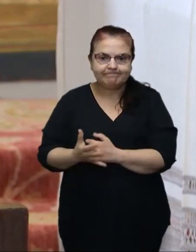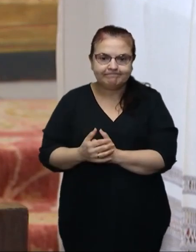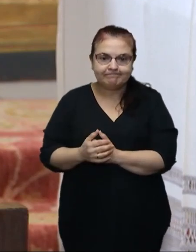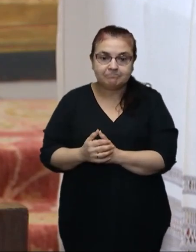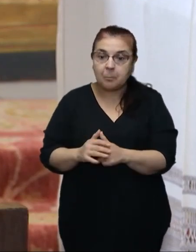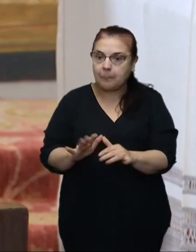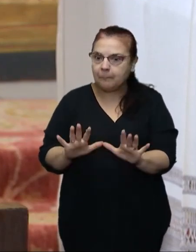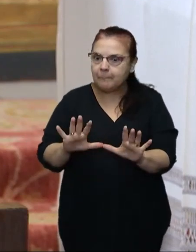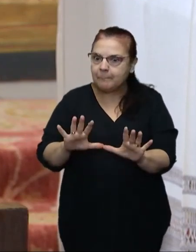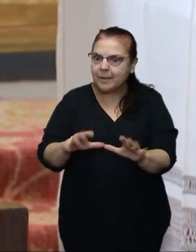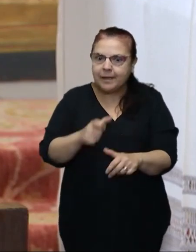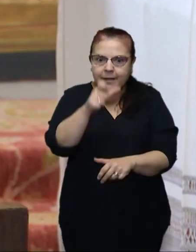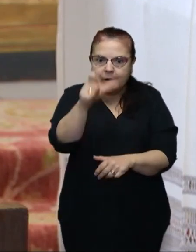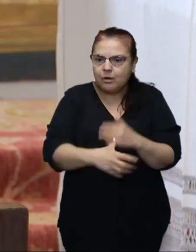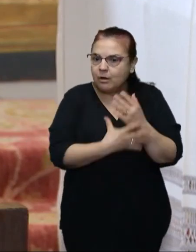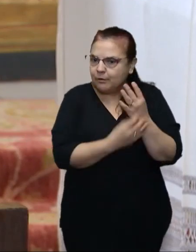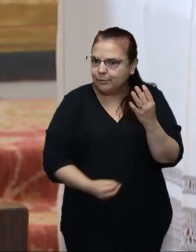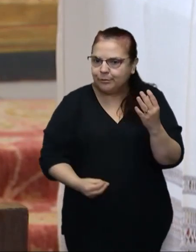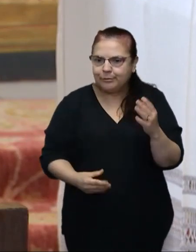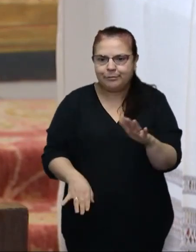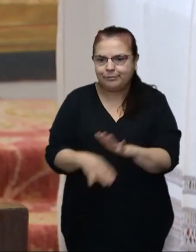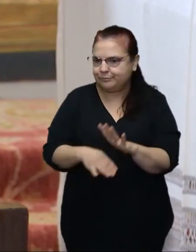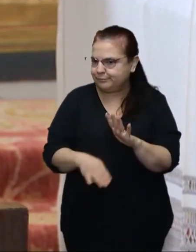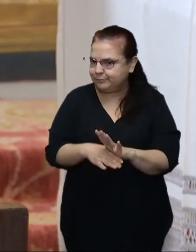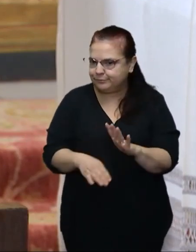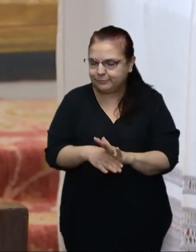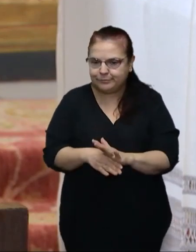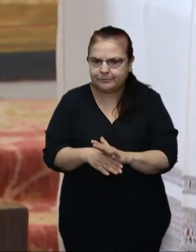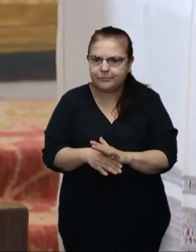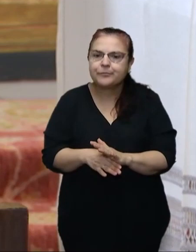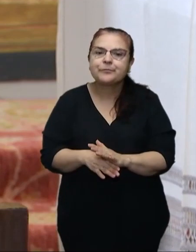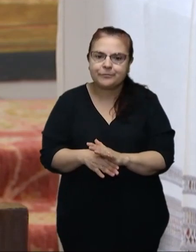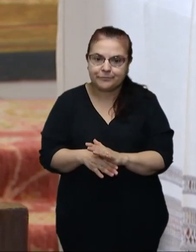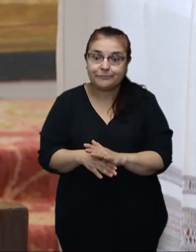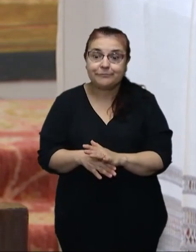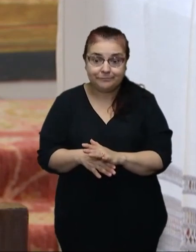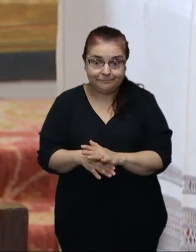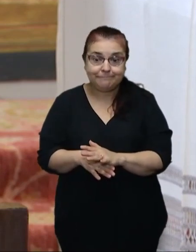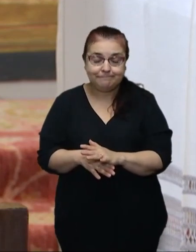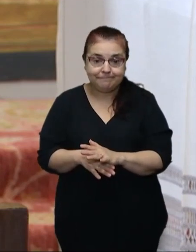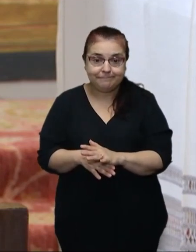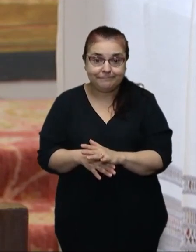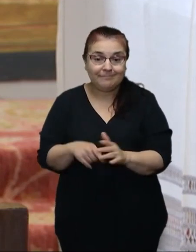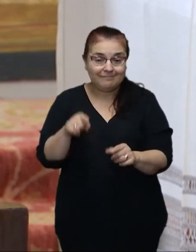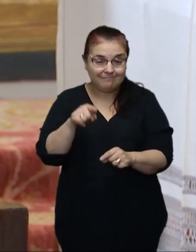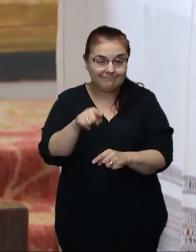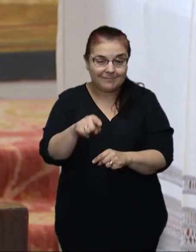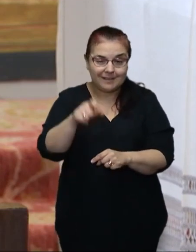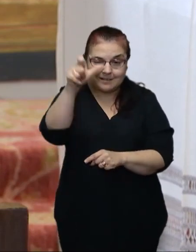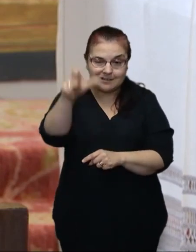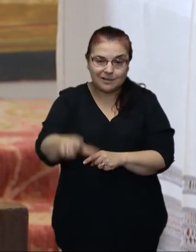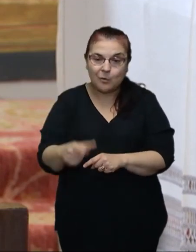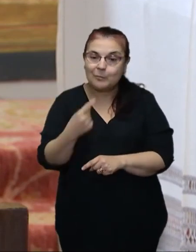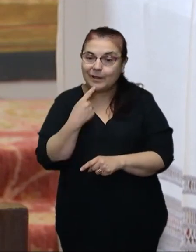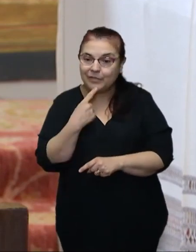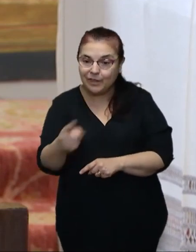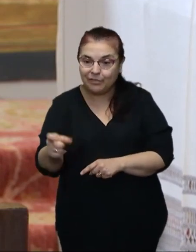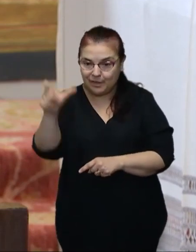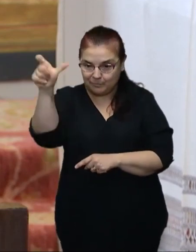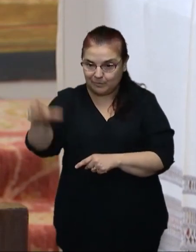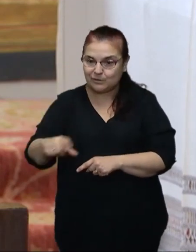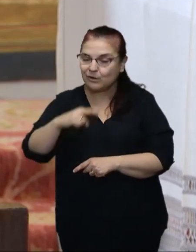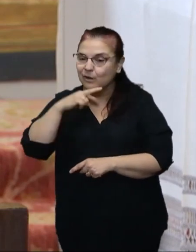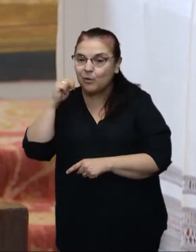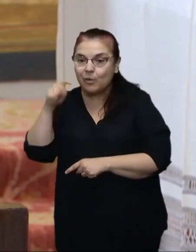Pero los fariseos siguen en las suyas. Se marchó aquel hombre y dijo a los judíos que era